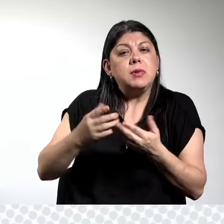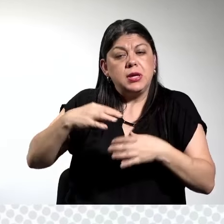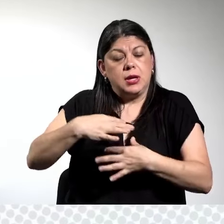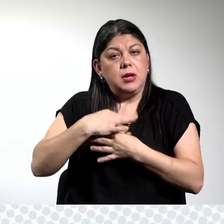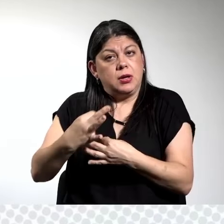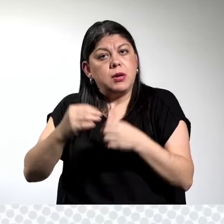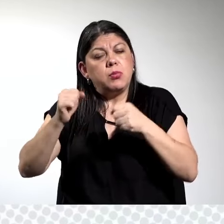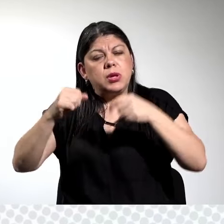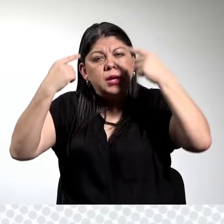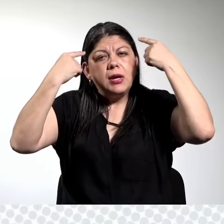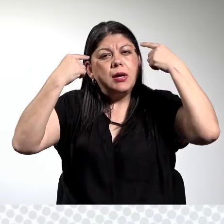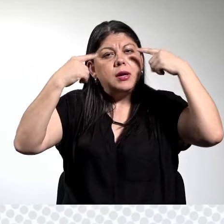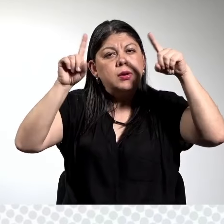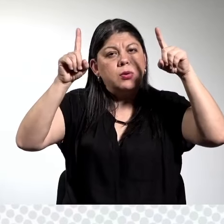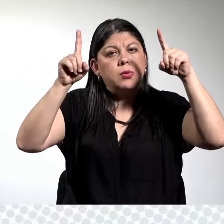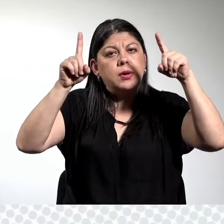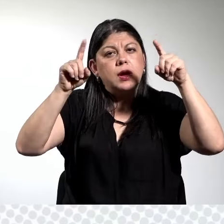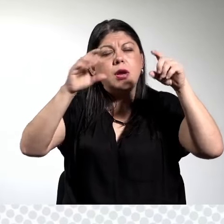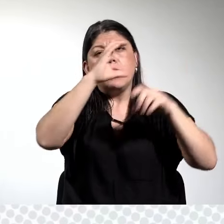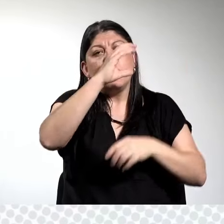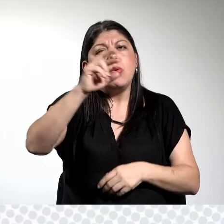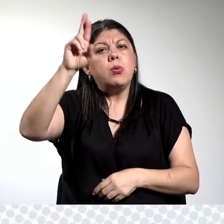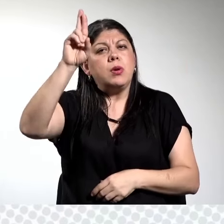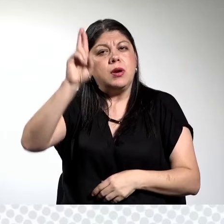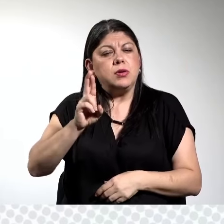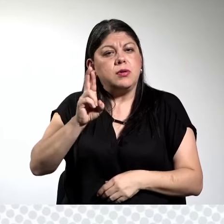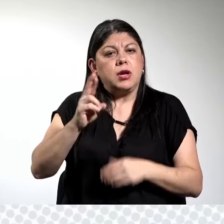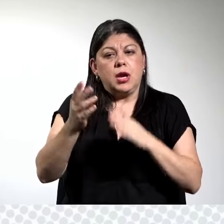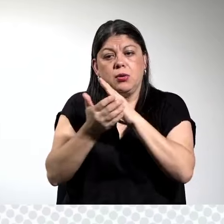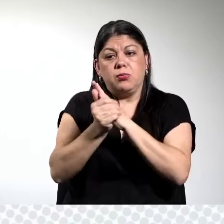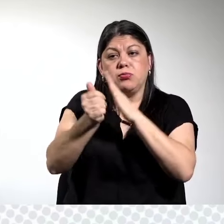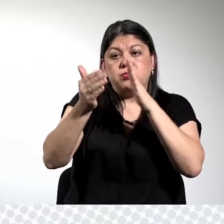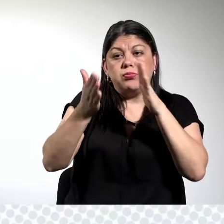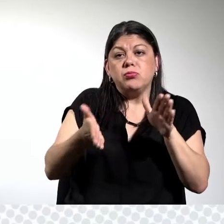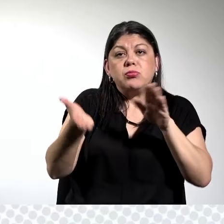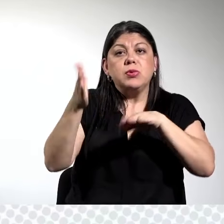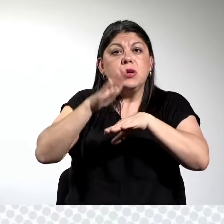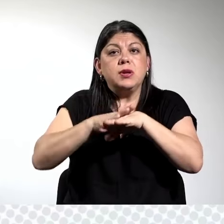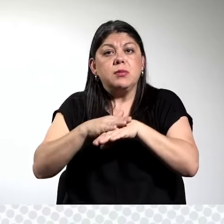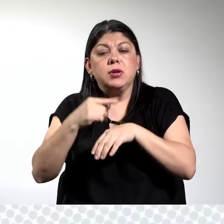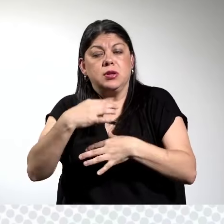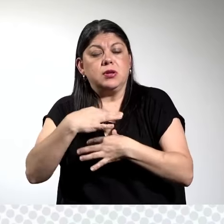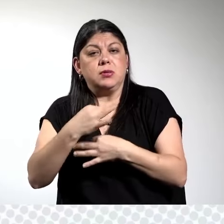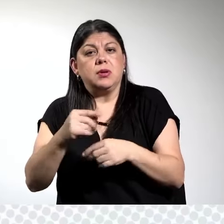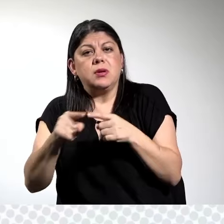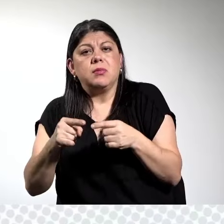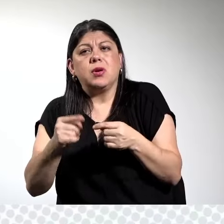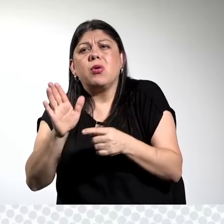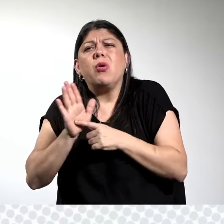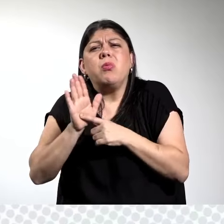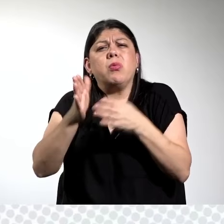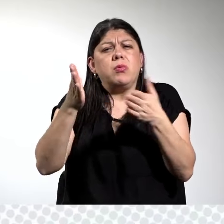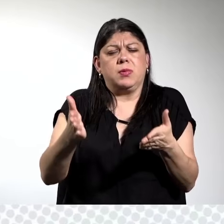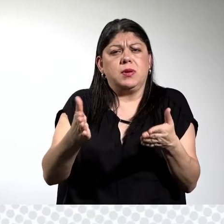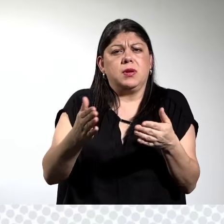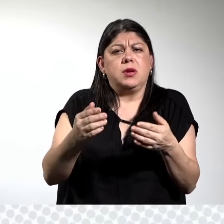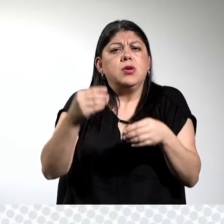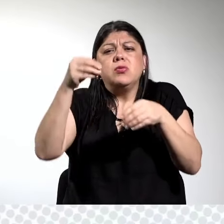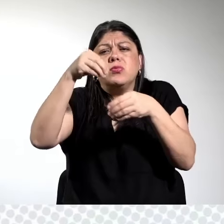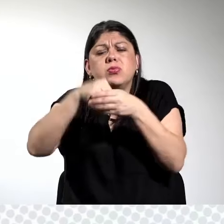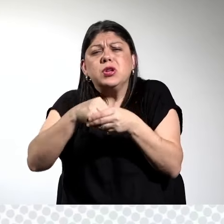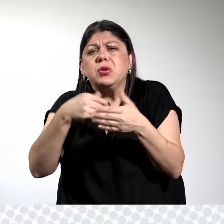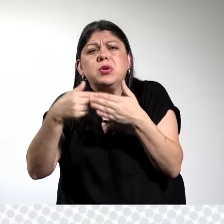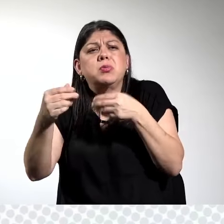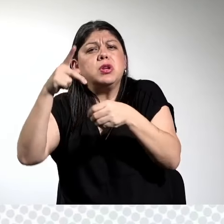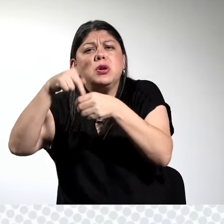logre entonces esta cosa, ¿verdad? Que muchos expertos y expertas no entienden, porque no les interesa, porque no se sienten representados, porque no se les toma en cuenta. Qué fácil